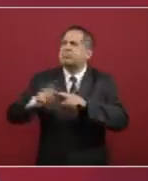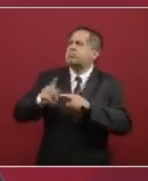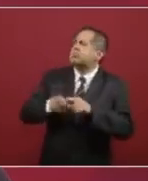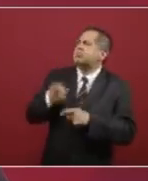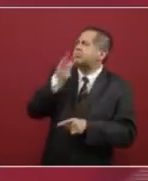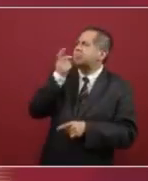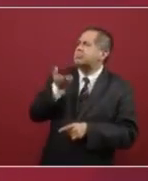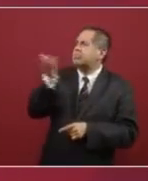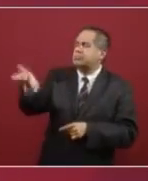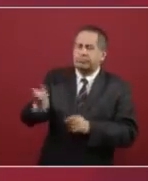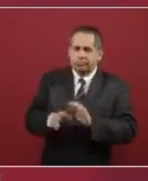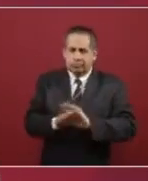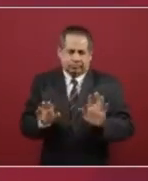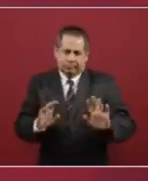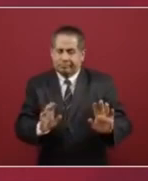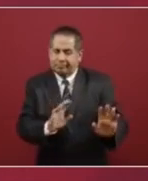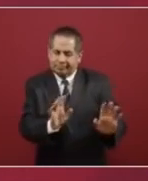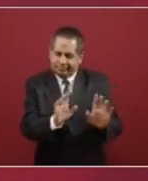No, pues ustedes